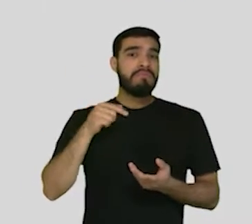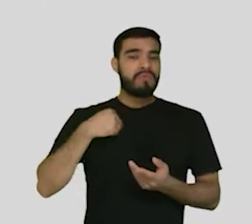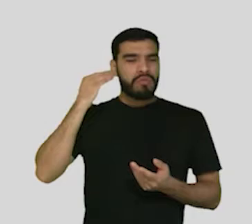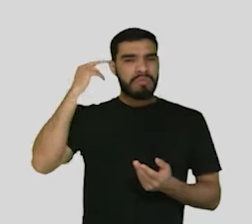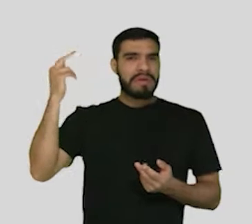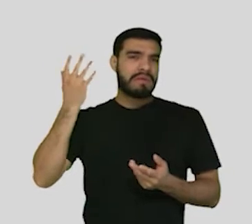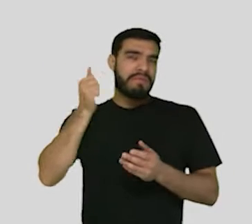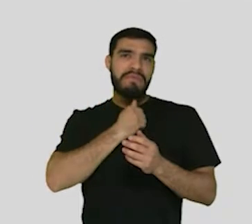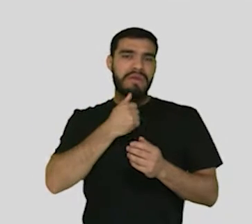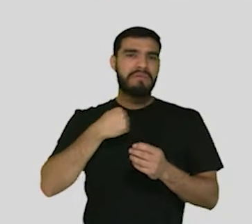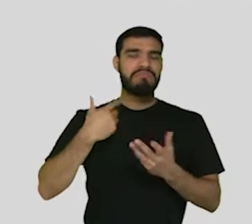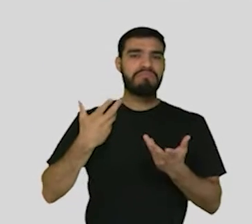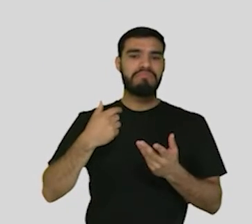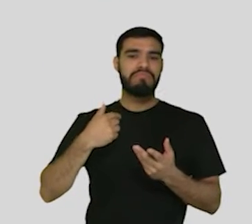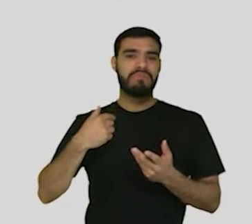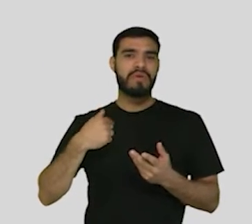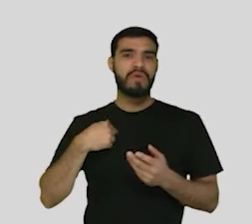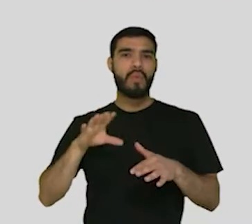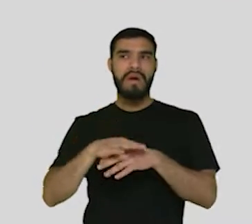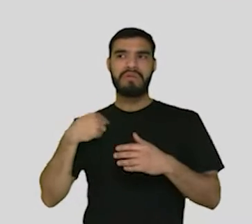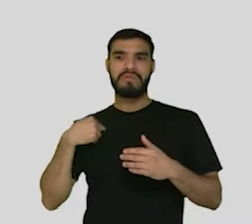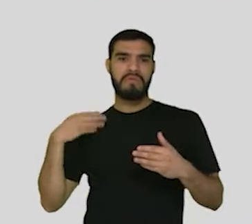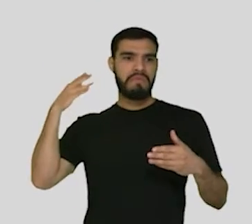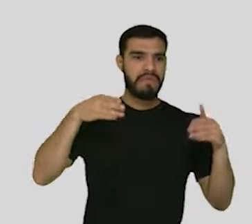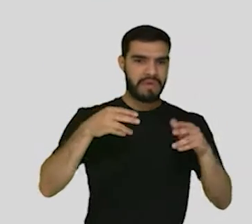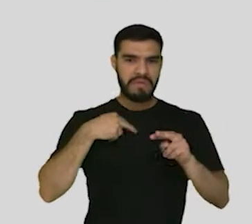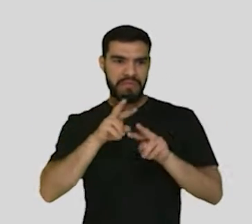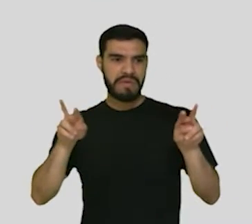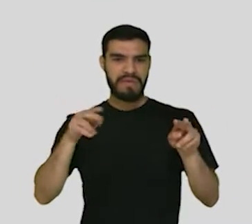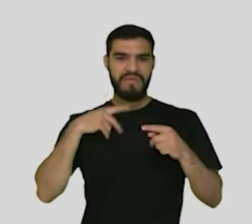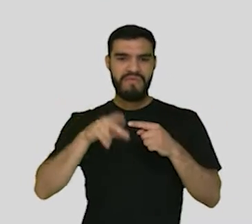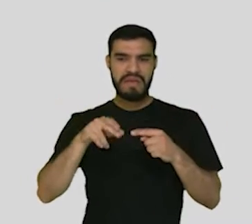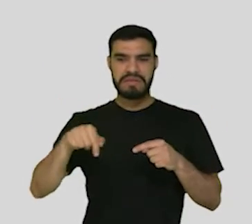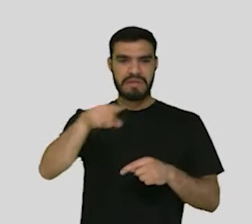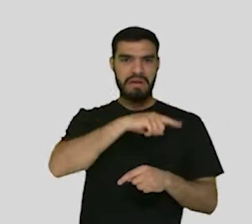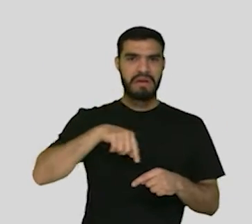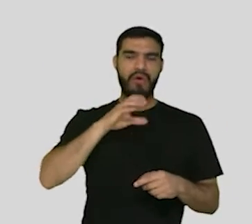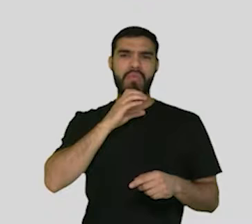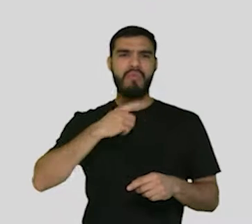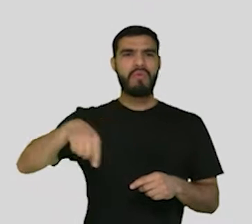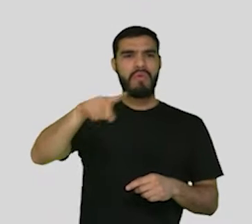caray aranda, ayepa. UPCT. Jate cuore, no reñe